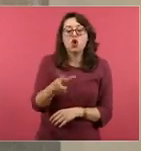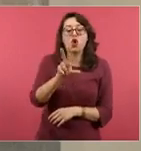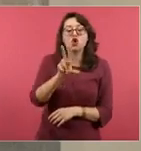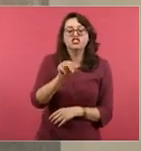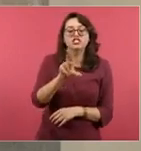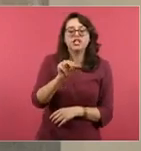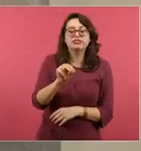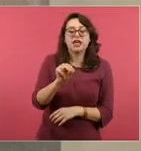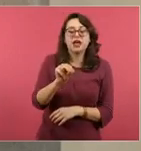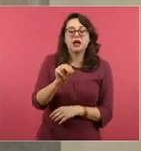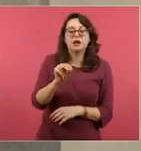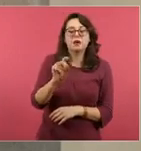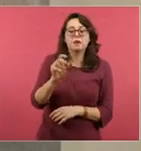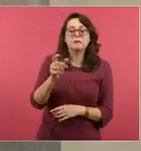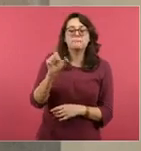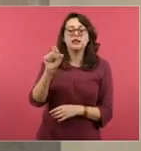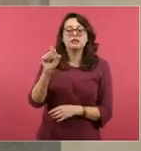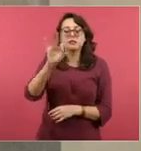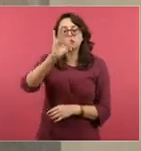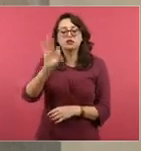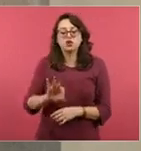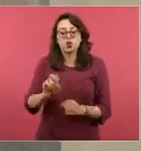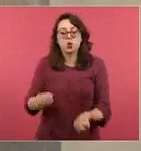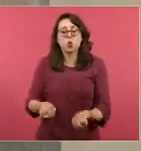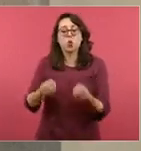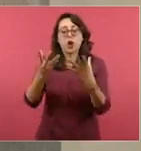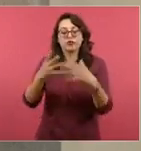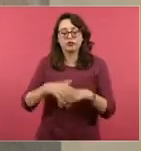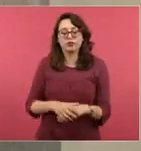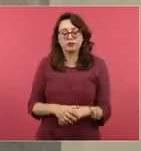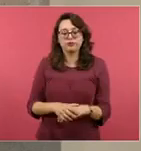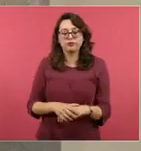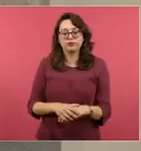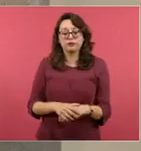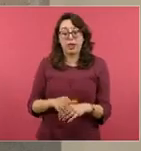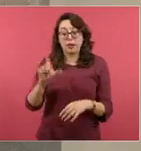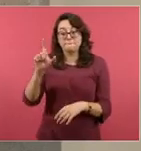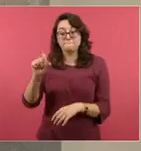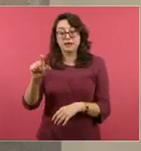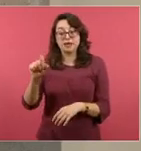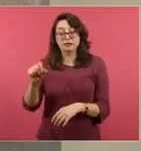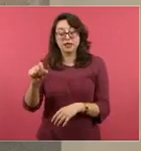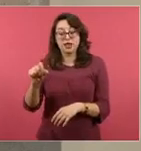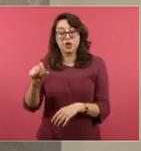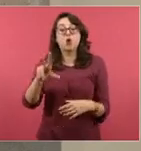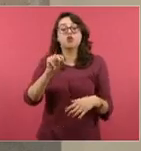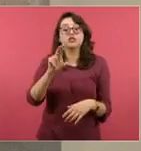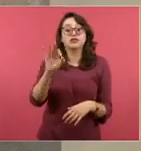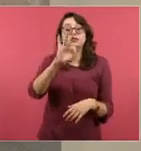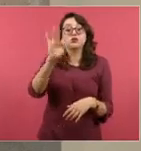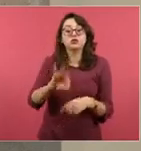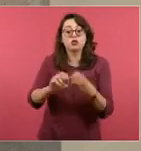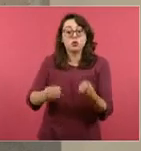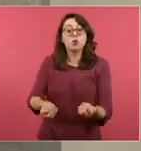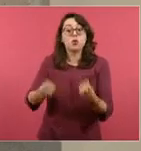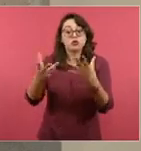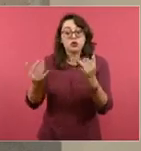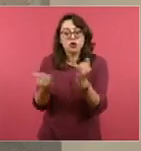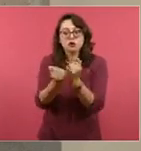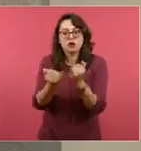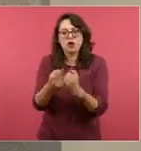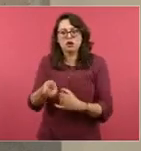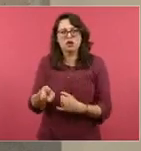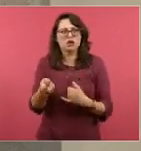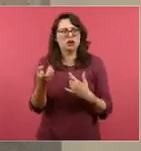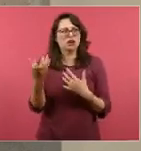Pues no lo sé. No, claro que no lo saben, y si no lo saben es, ¿y cómo le hacemos para saberlo? ¿Cómo transformamos